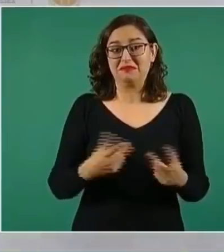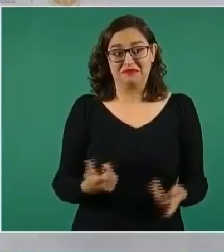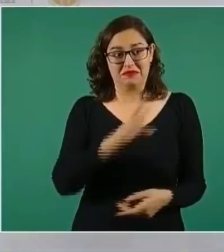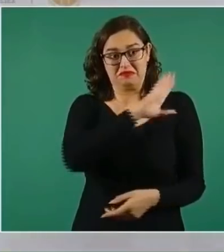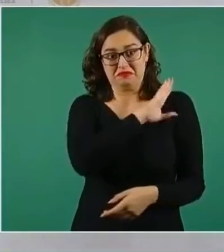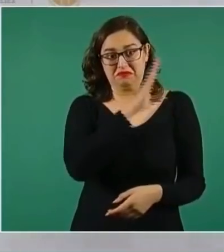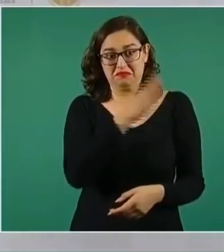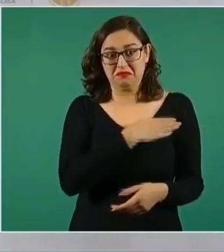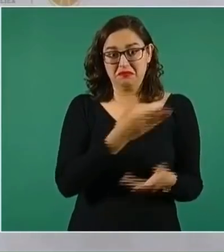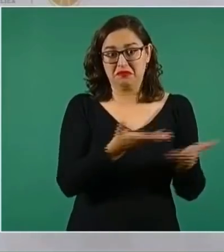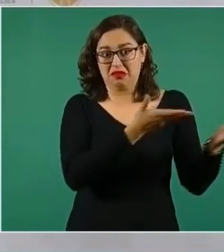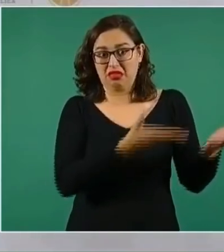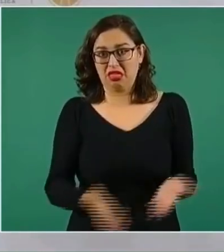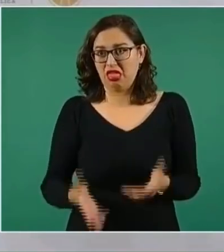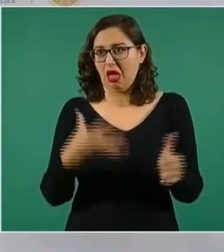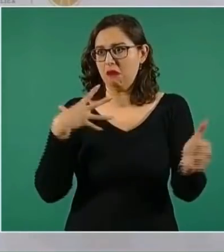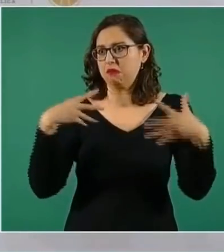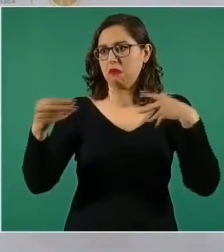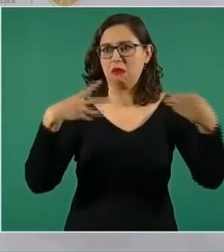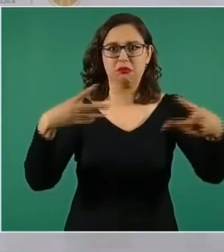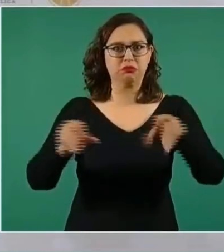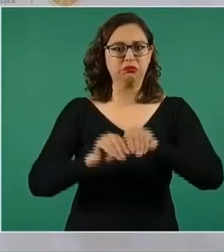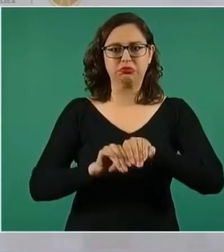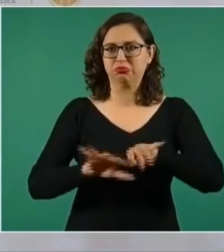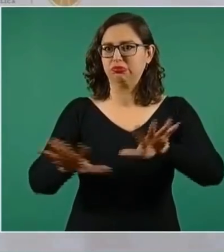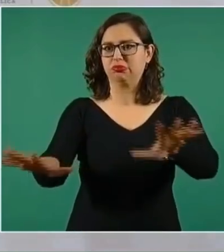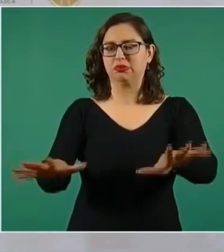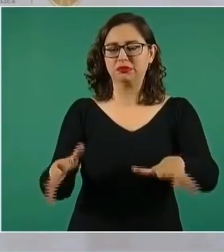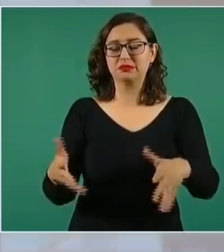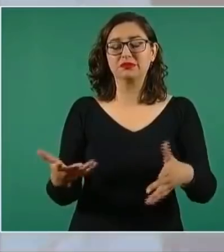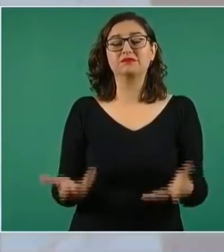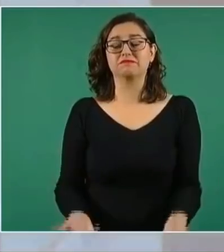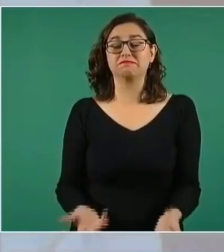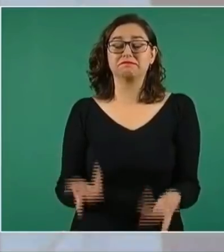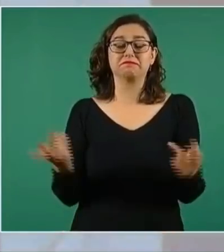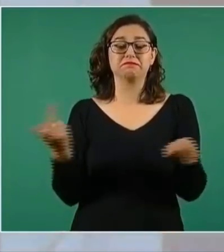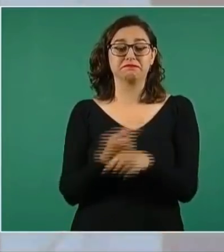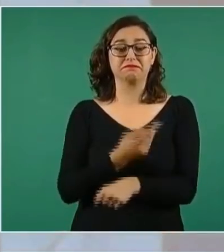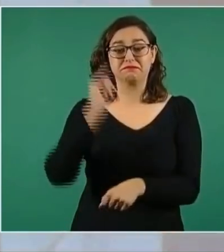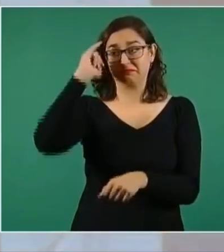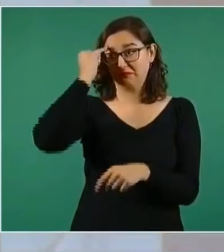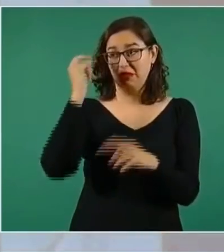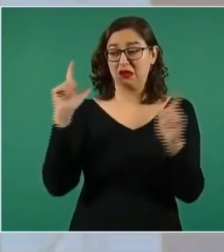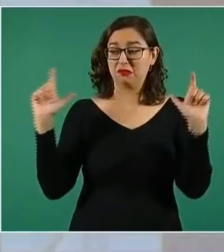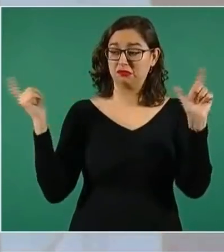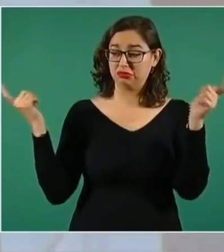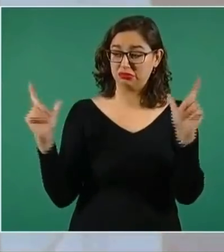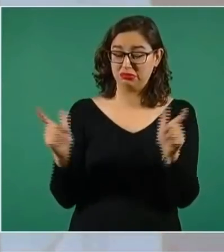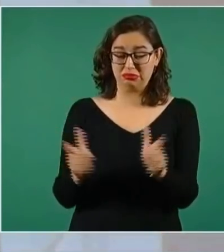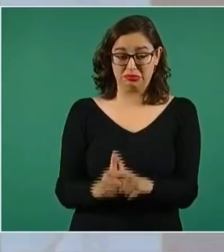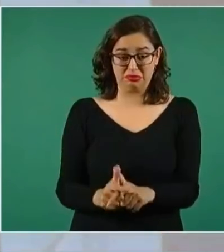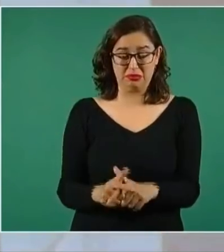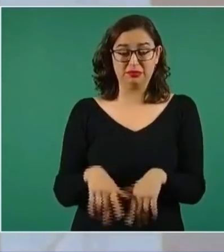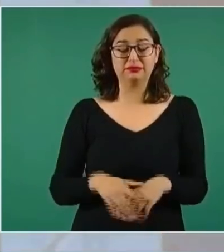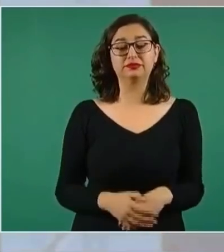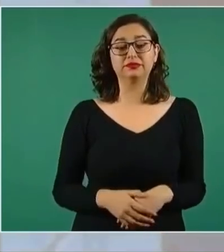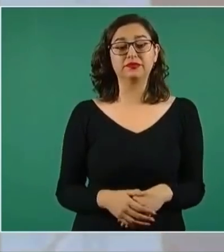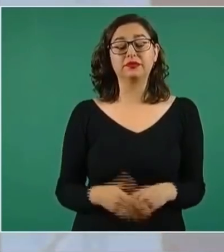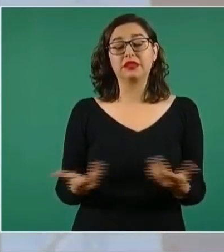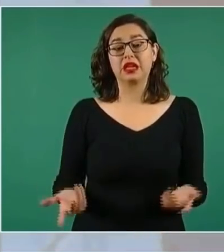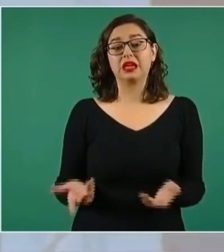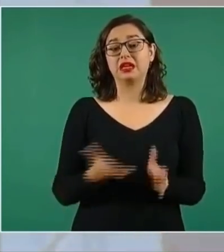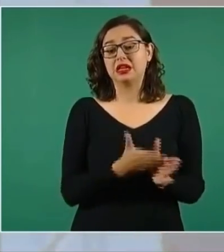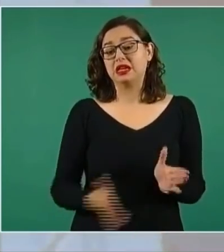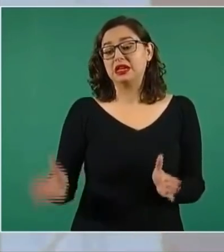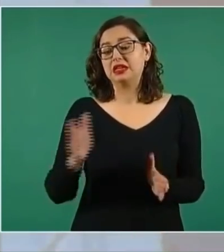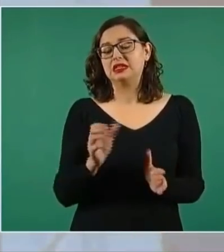la población. En Tabasco, en las crónicas del siglo XVI, se sostiene